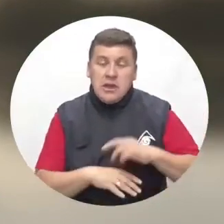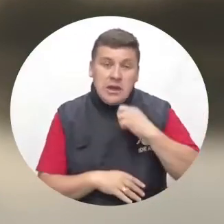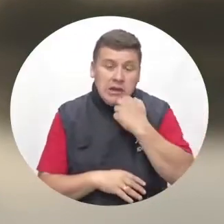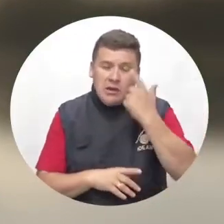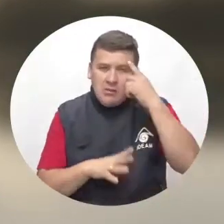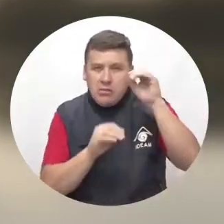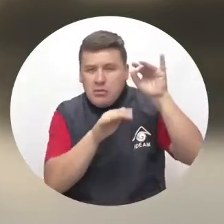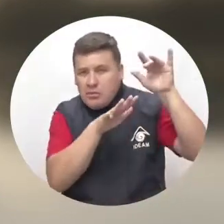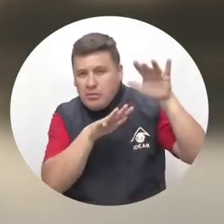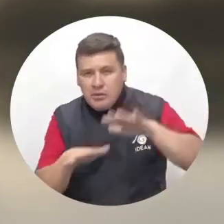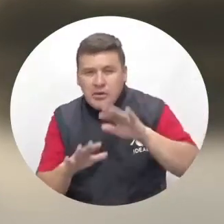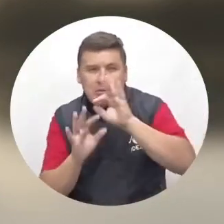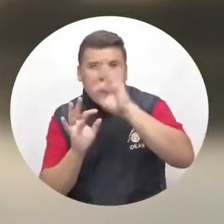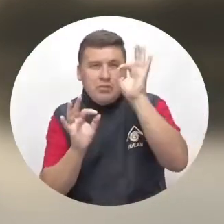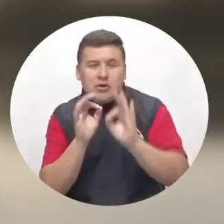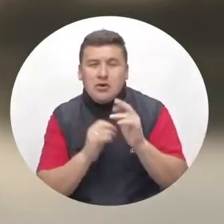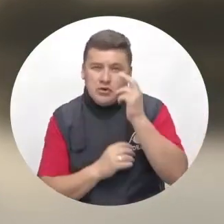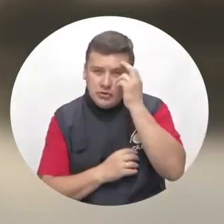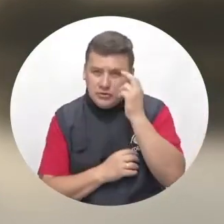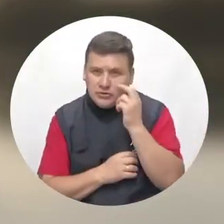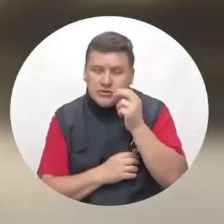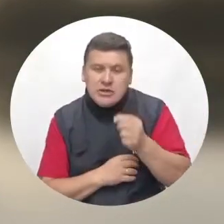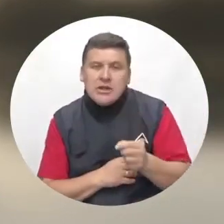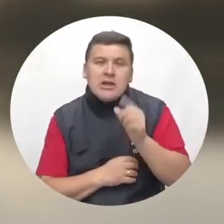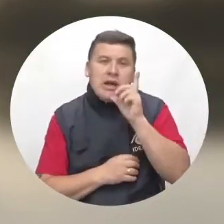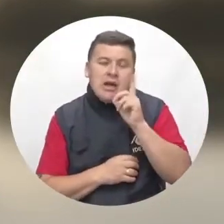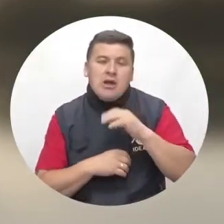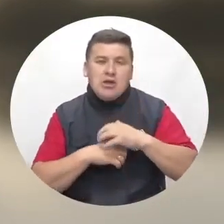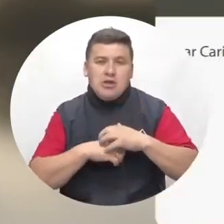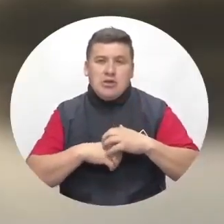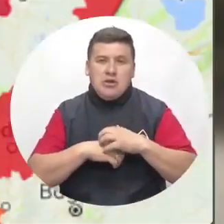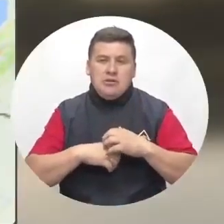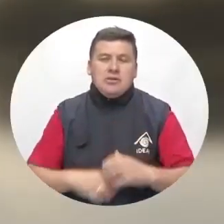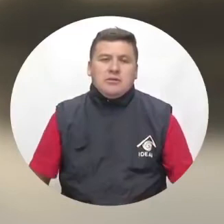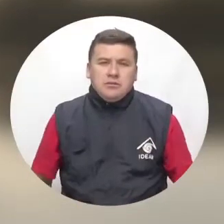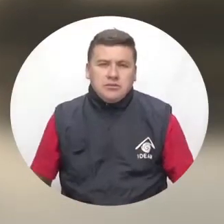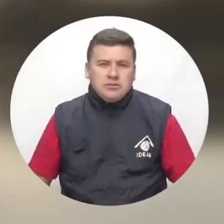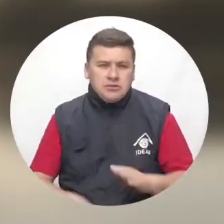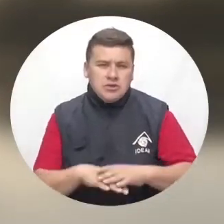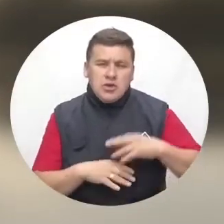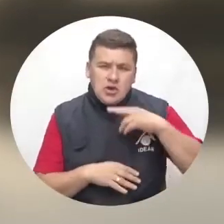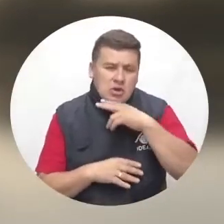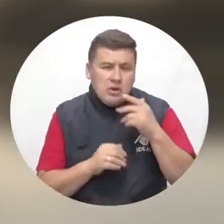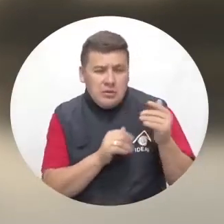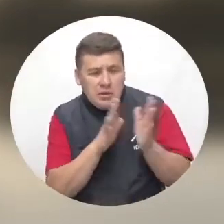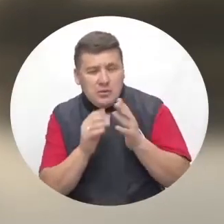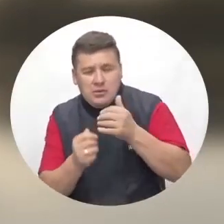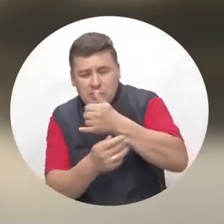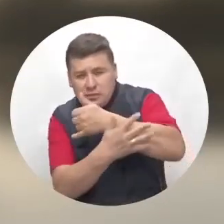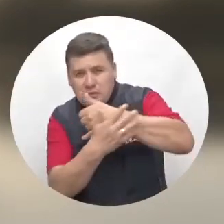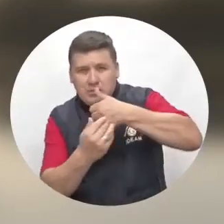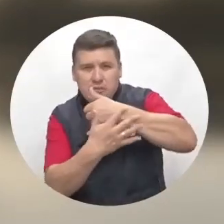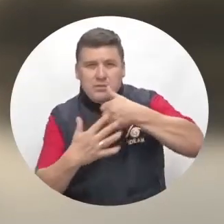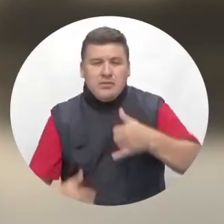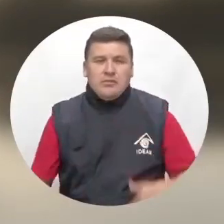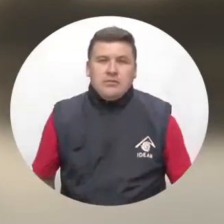por deslizamientos en municipios del Chocó, Caldas y Tolima. Alerta roja por oleaje y viento en el mar